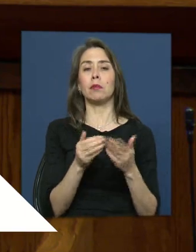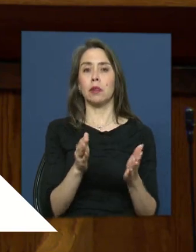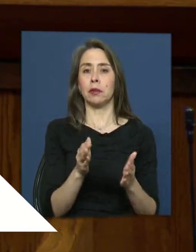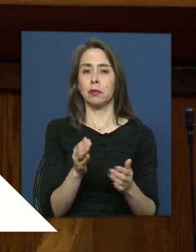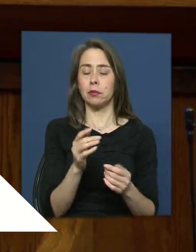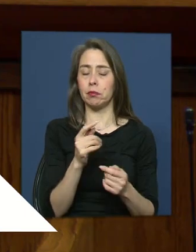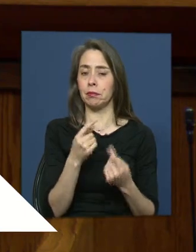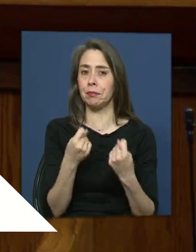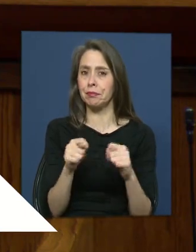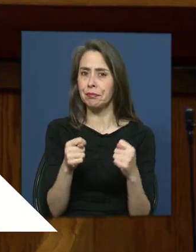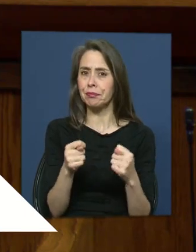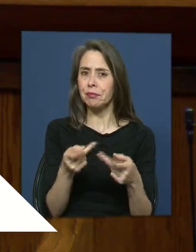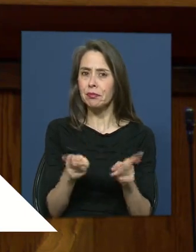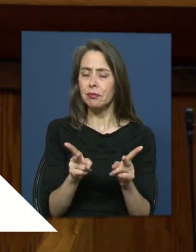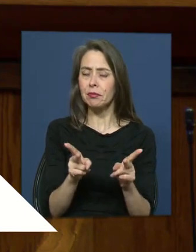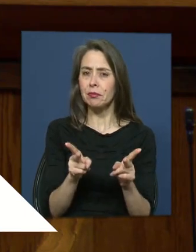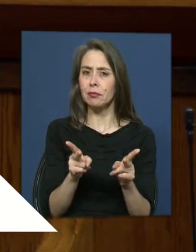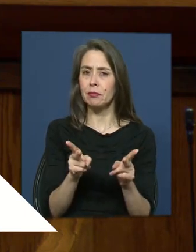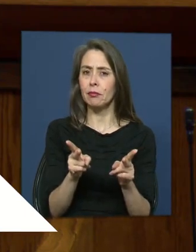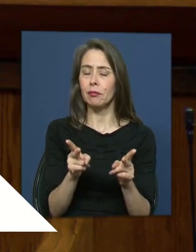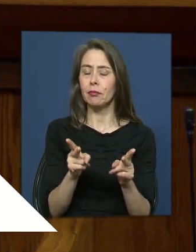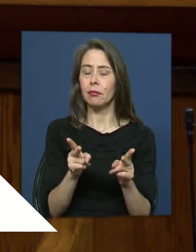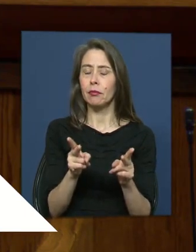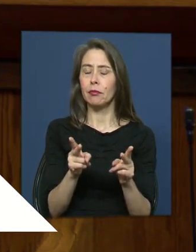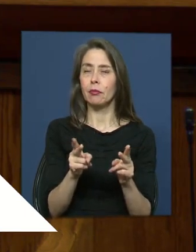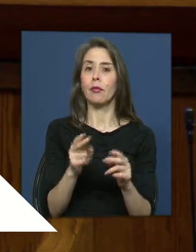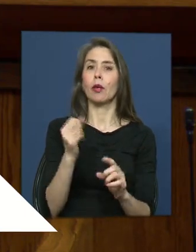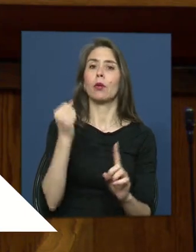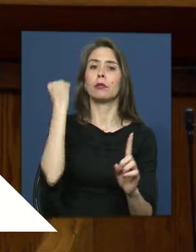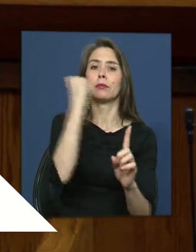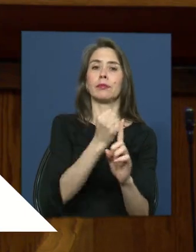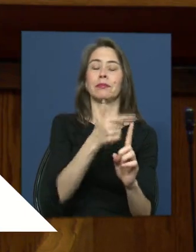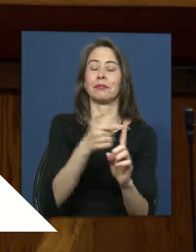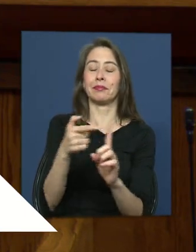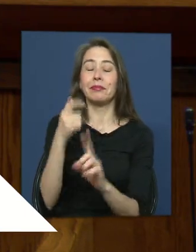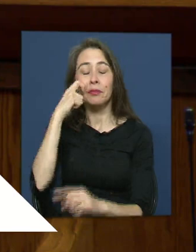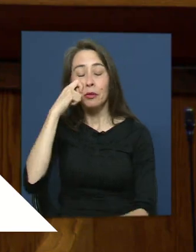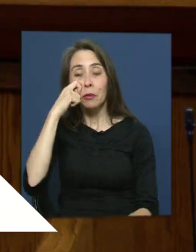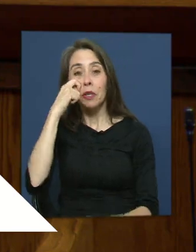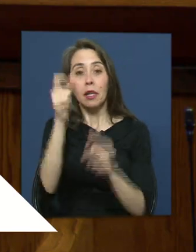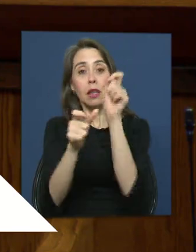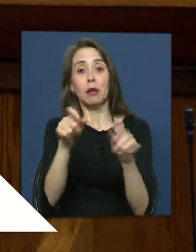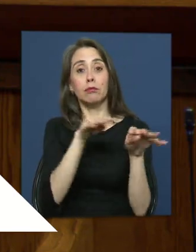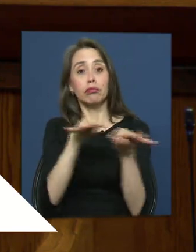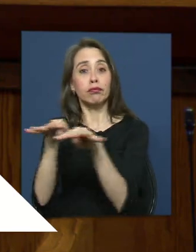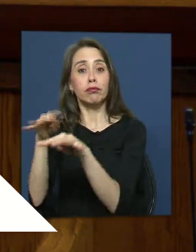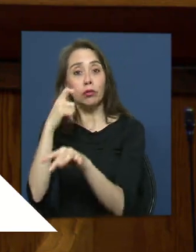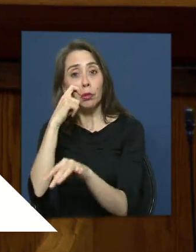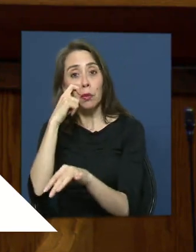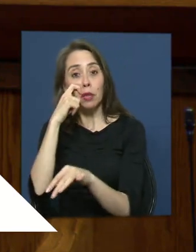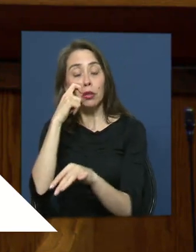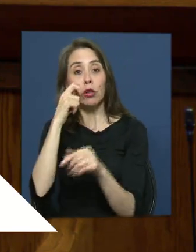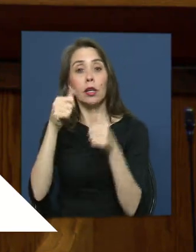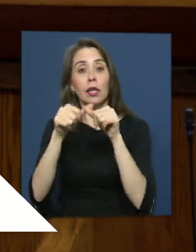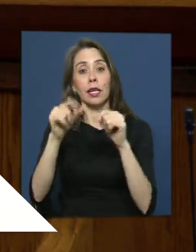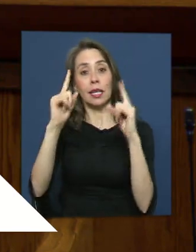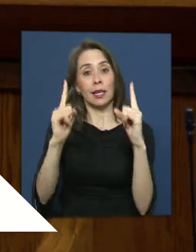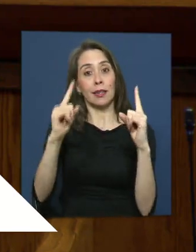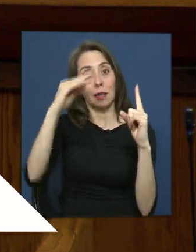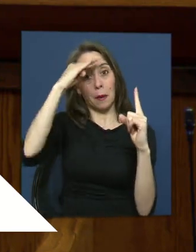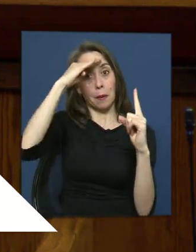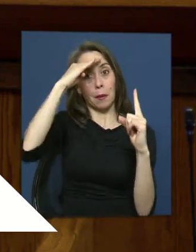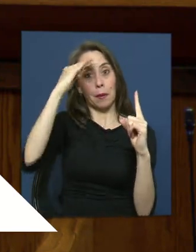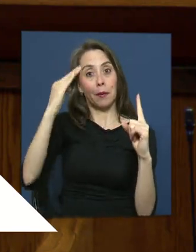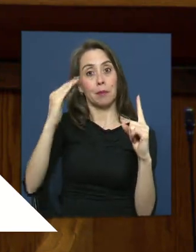justificar o aprueben los crímenes de lesa humanidad o genocidio cometidos particularmente bajo el régimen militar